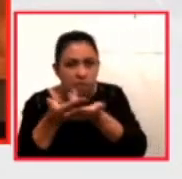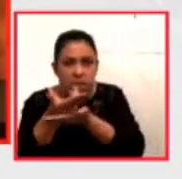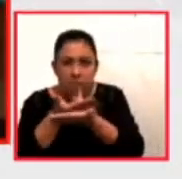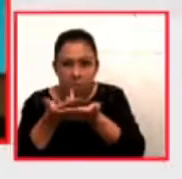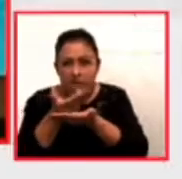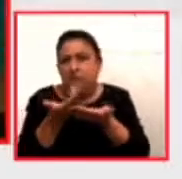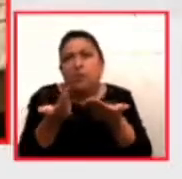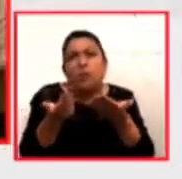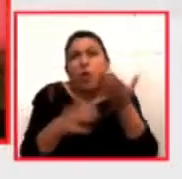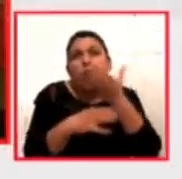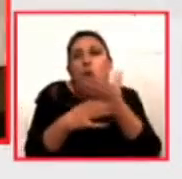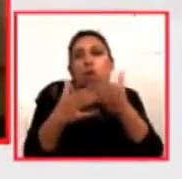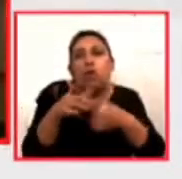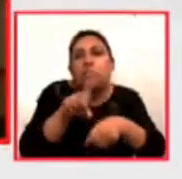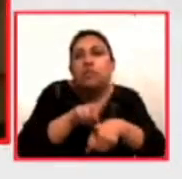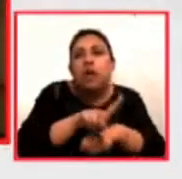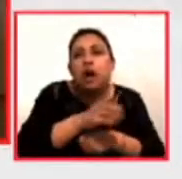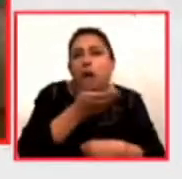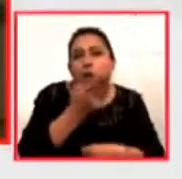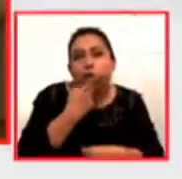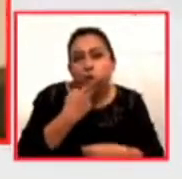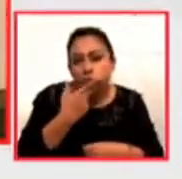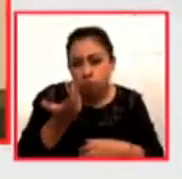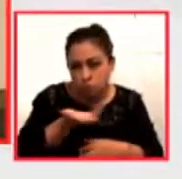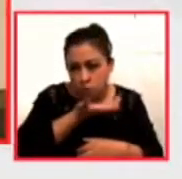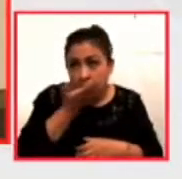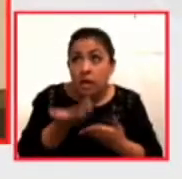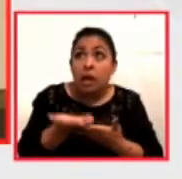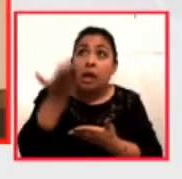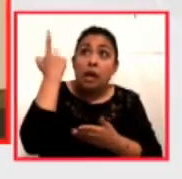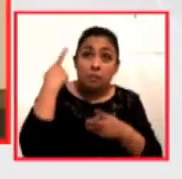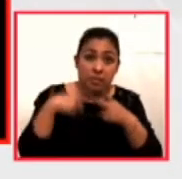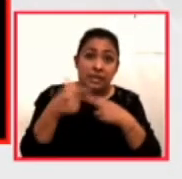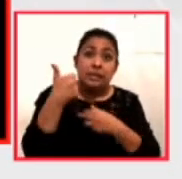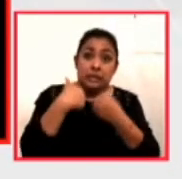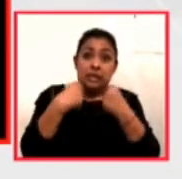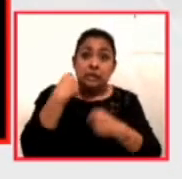objetos cotidianos que la empecé desde hace 6 años.